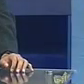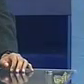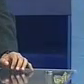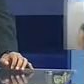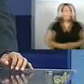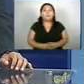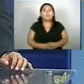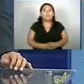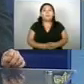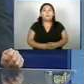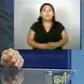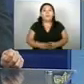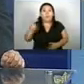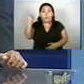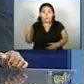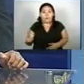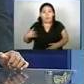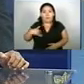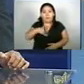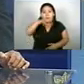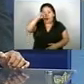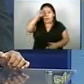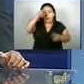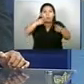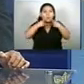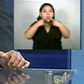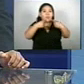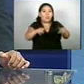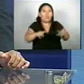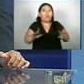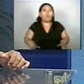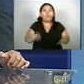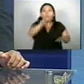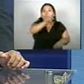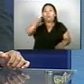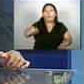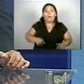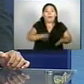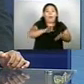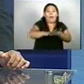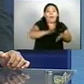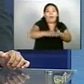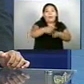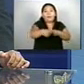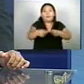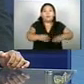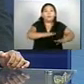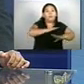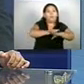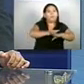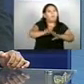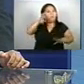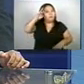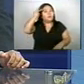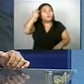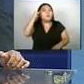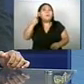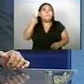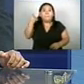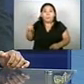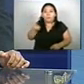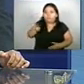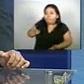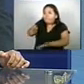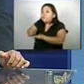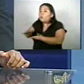información acerca que el ministro de Trabajo lanzó el plan Defiende tu Aguinaldo, el cual asegura que contempla inspecciones en diferentes establecimientos